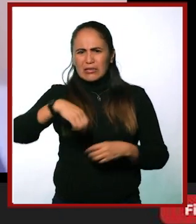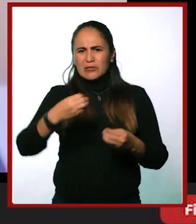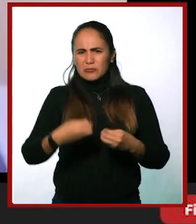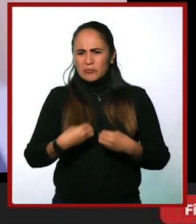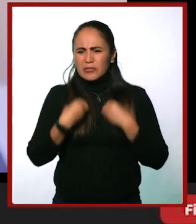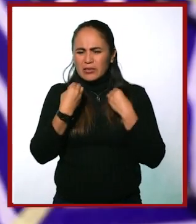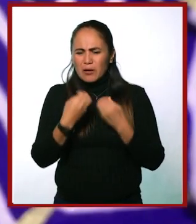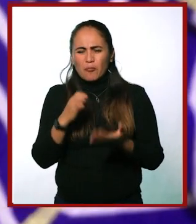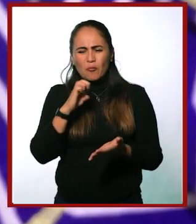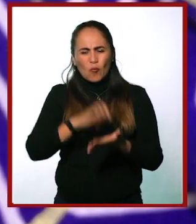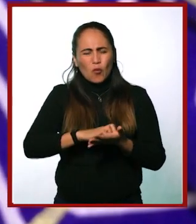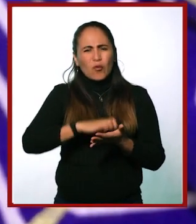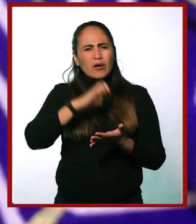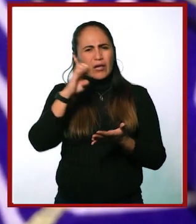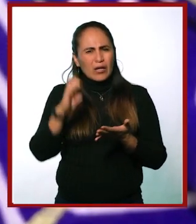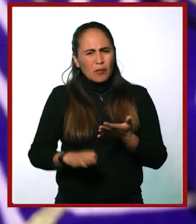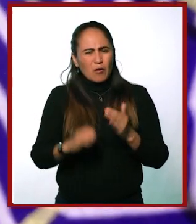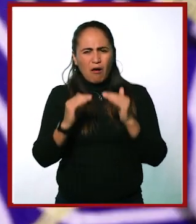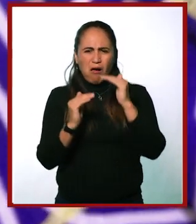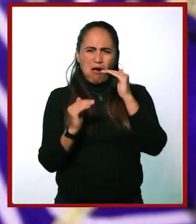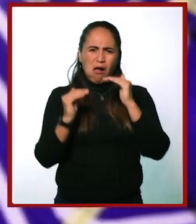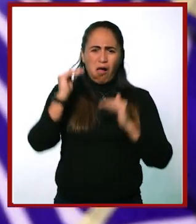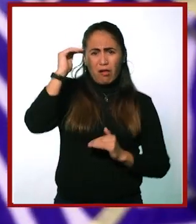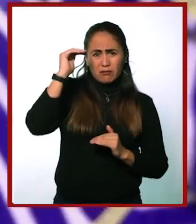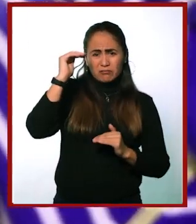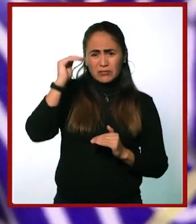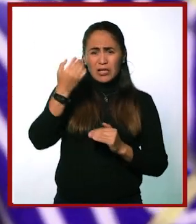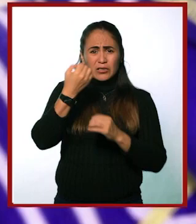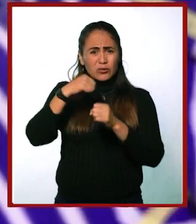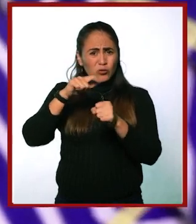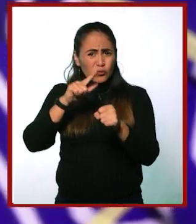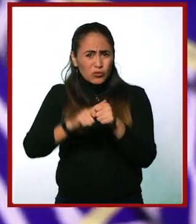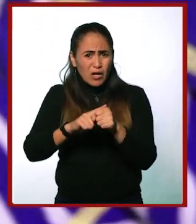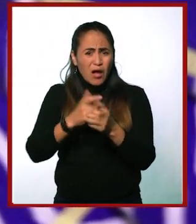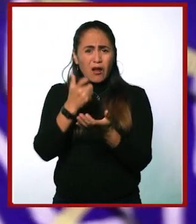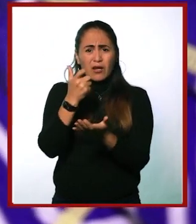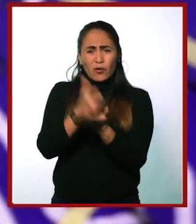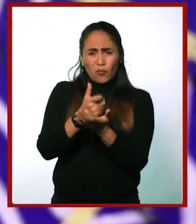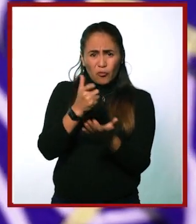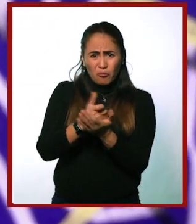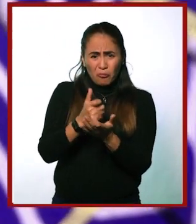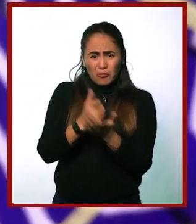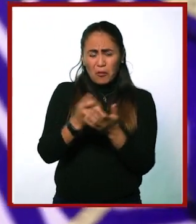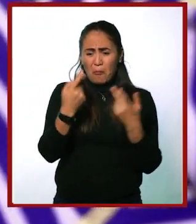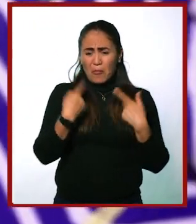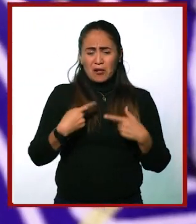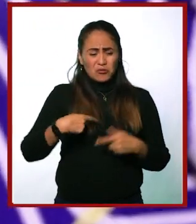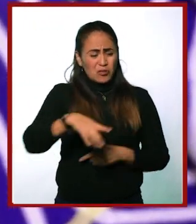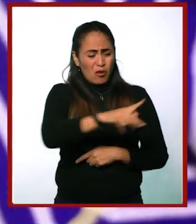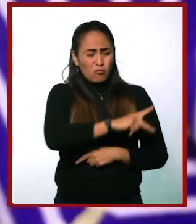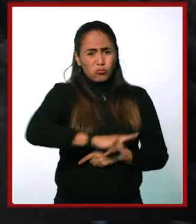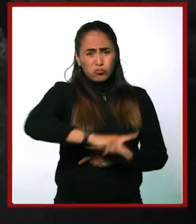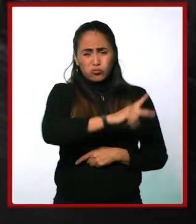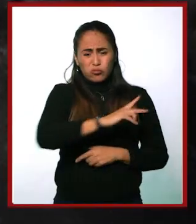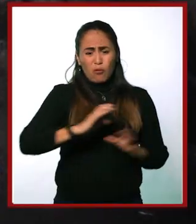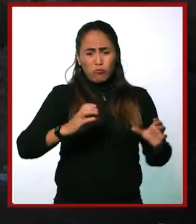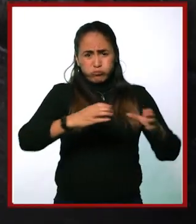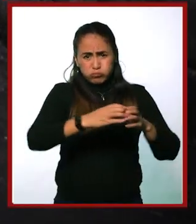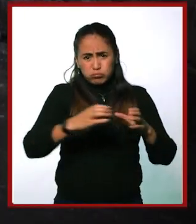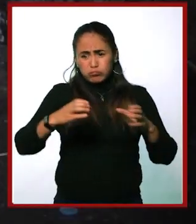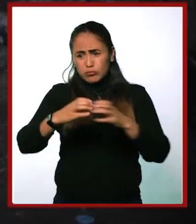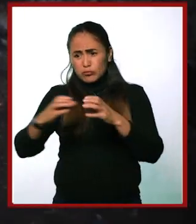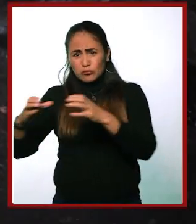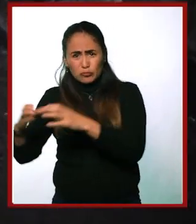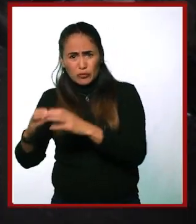el problema de la gravísima inequidad social, económica de nuestras poblaciones, esta brecha